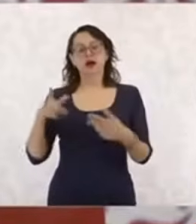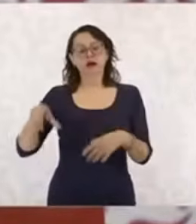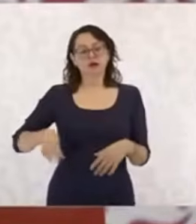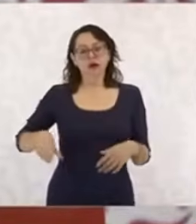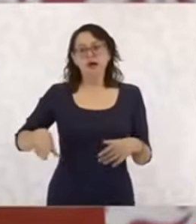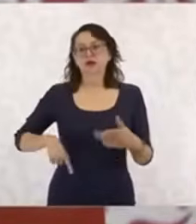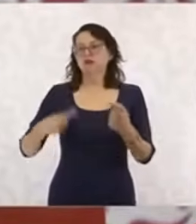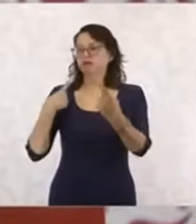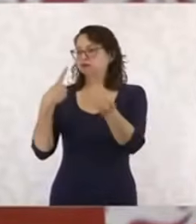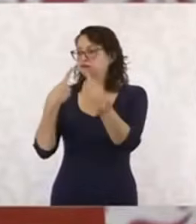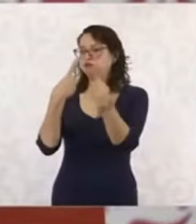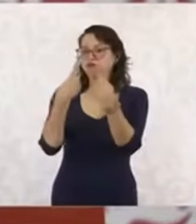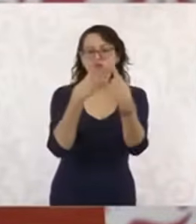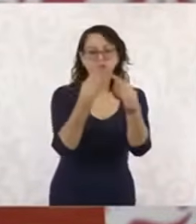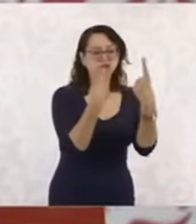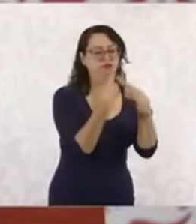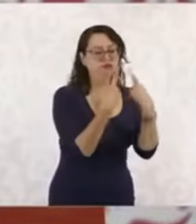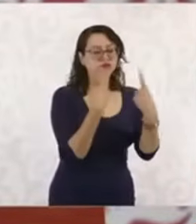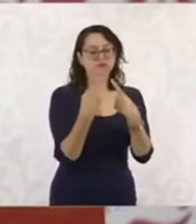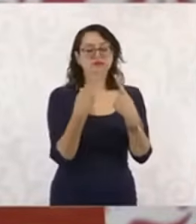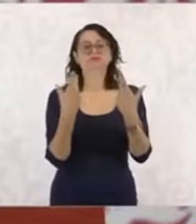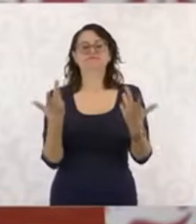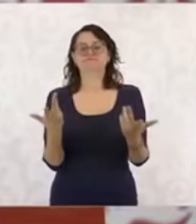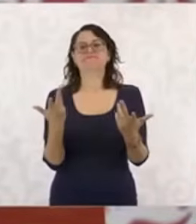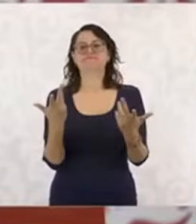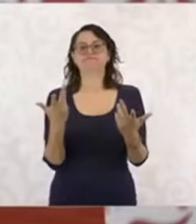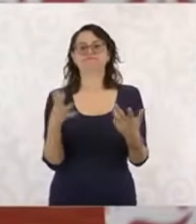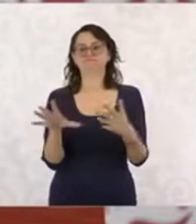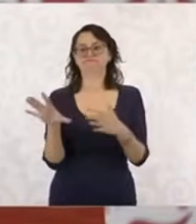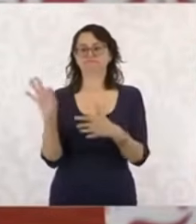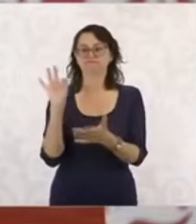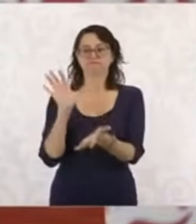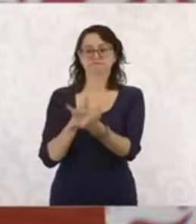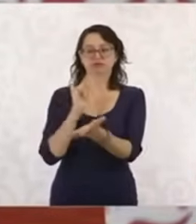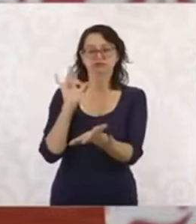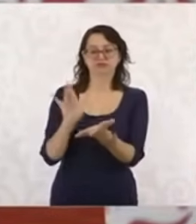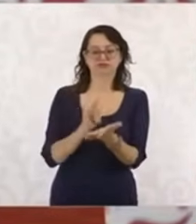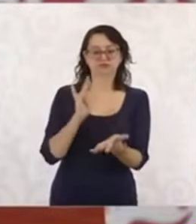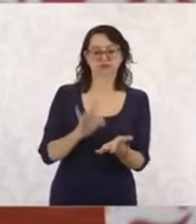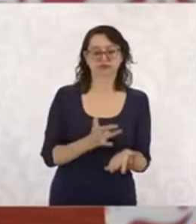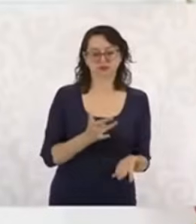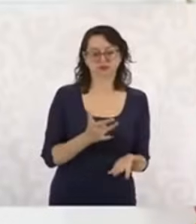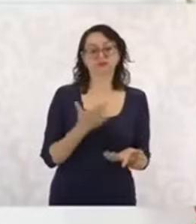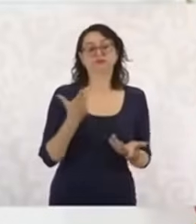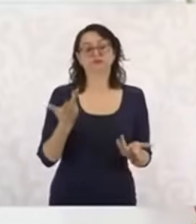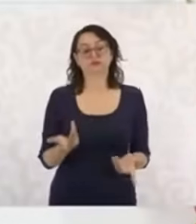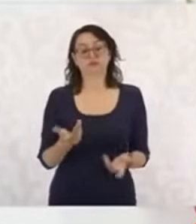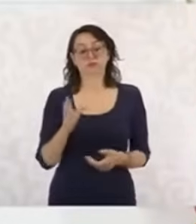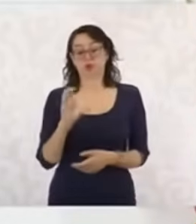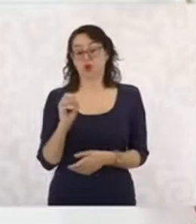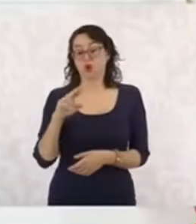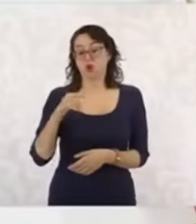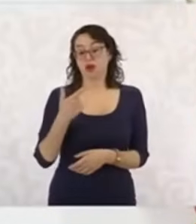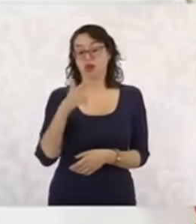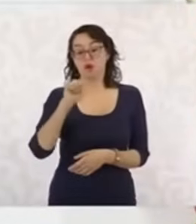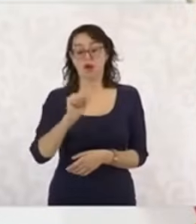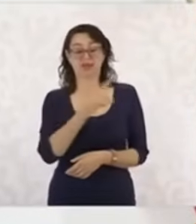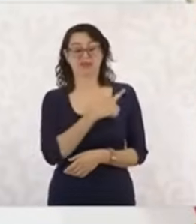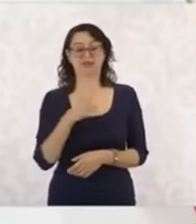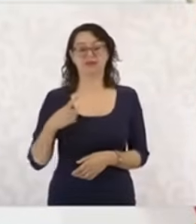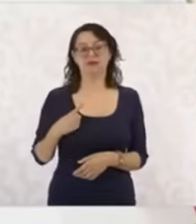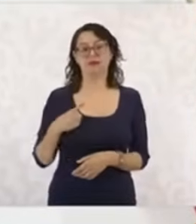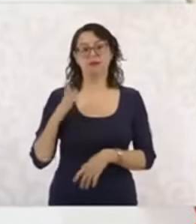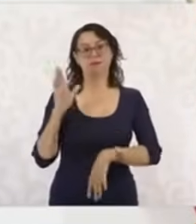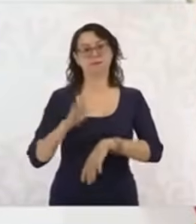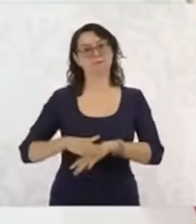gobierno. Esta tiene como objetivo principal fortalecer a la autoridad del agua y se establecen